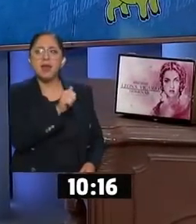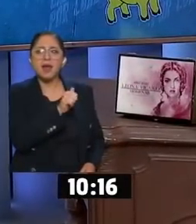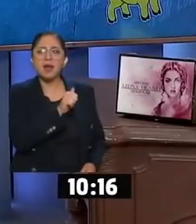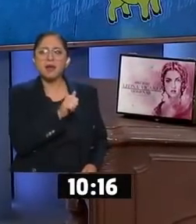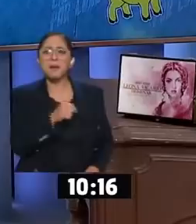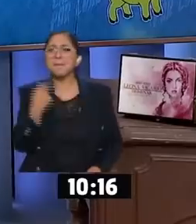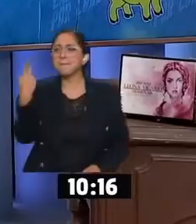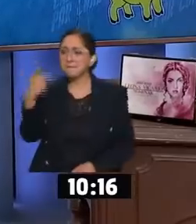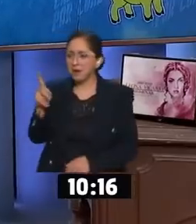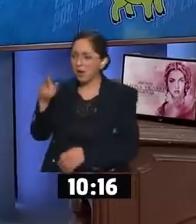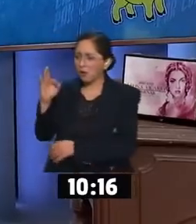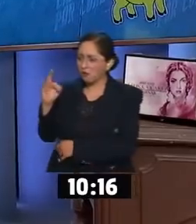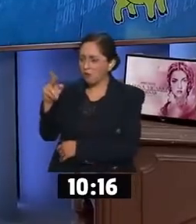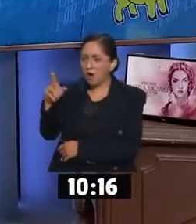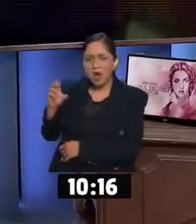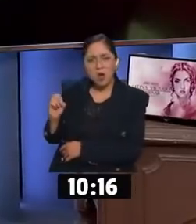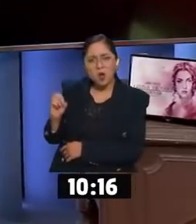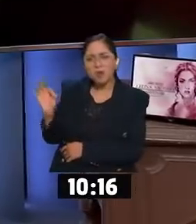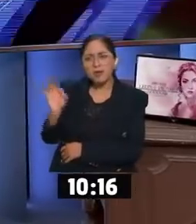fuera?